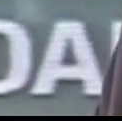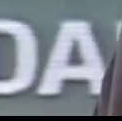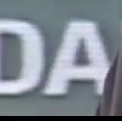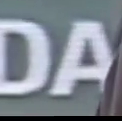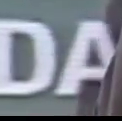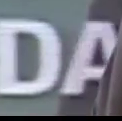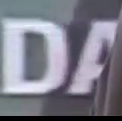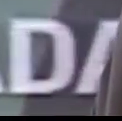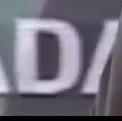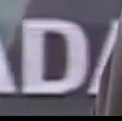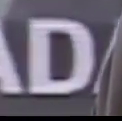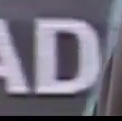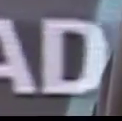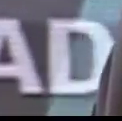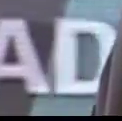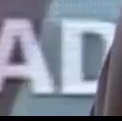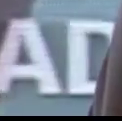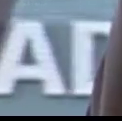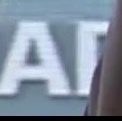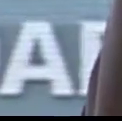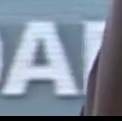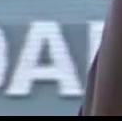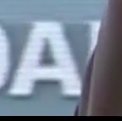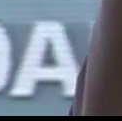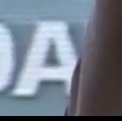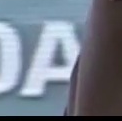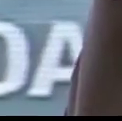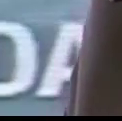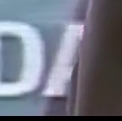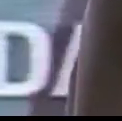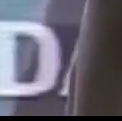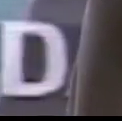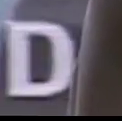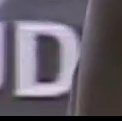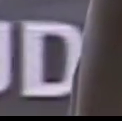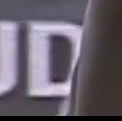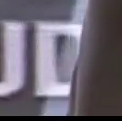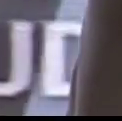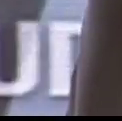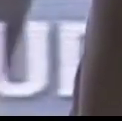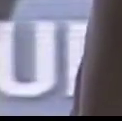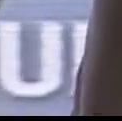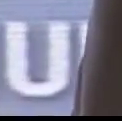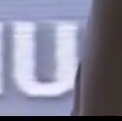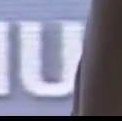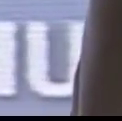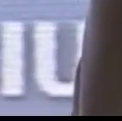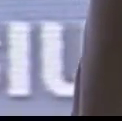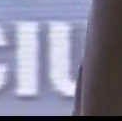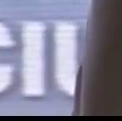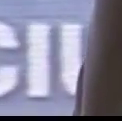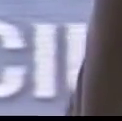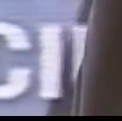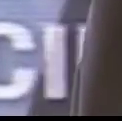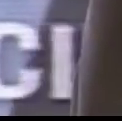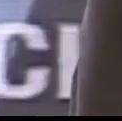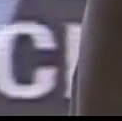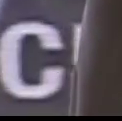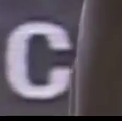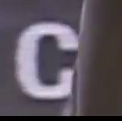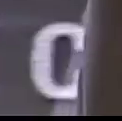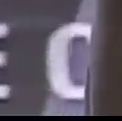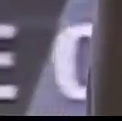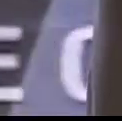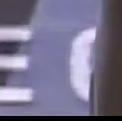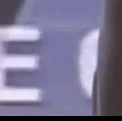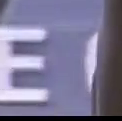Antonio Guzmán, el compañero que perdió su libertad. Así que también felicitaciones, Amalia, y ya vamos a correr inmediatamente. Tremenda, tamaña